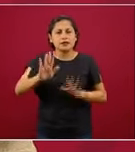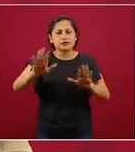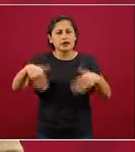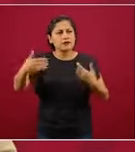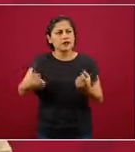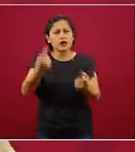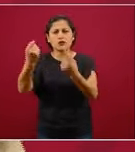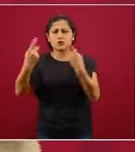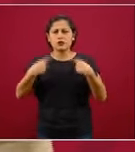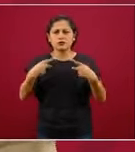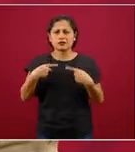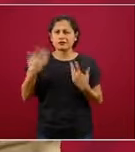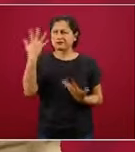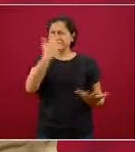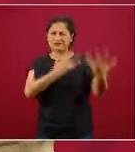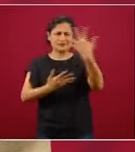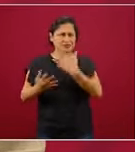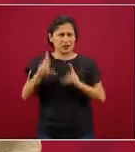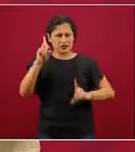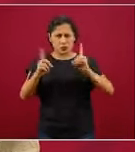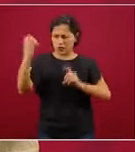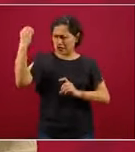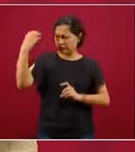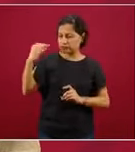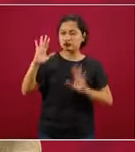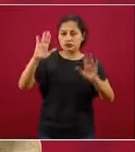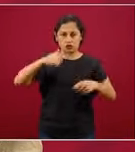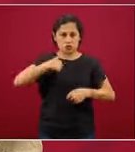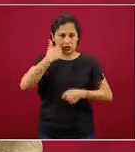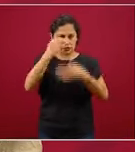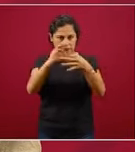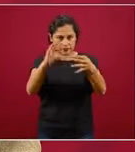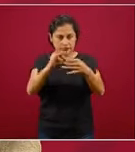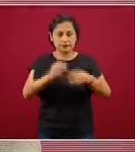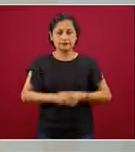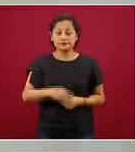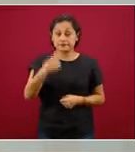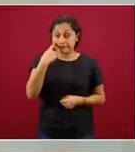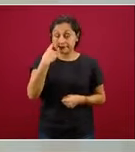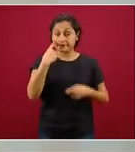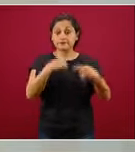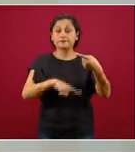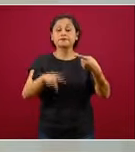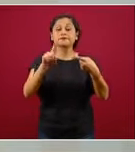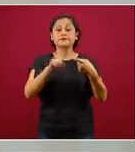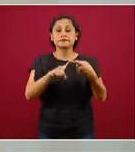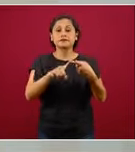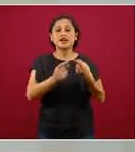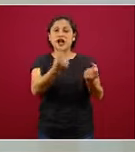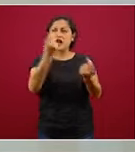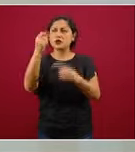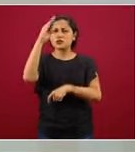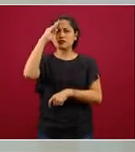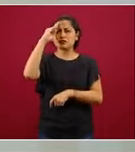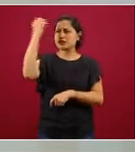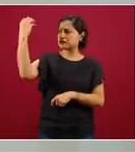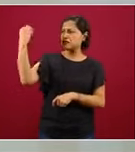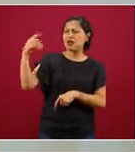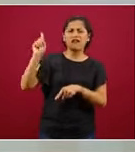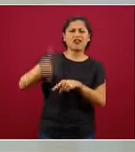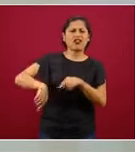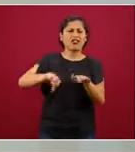Errores de interpretación, los quisiera retomar. Uno, se tuvo la idea de que se había suspendido el semáforo.